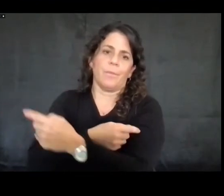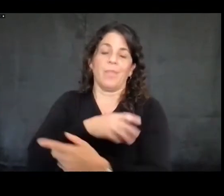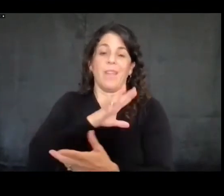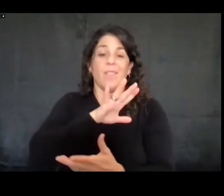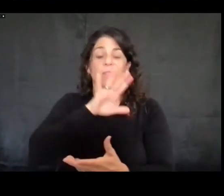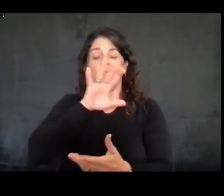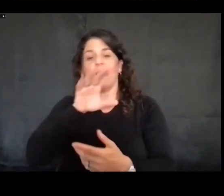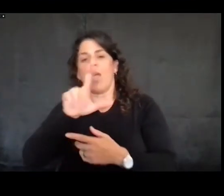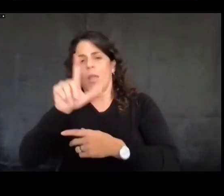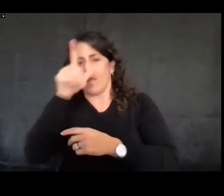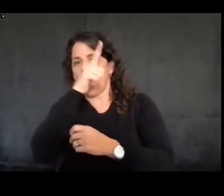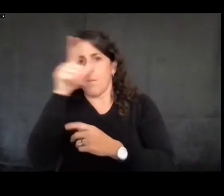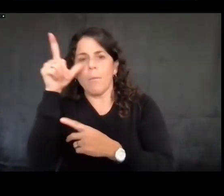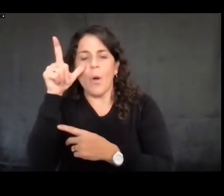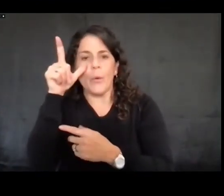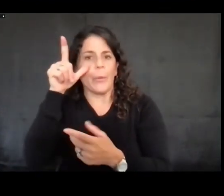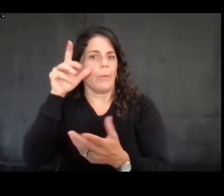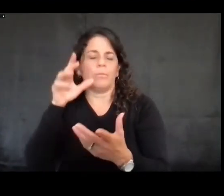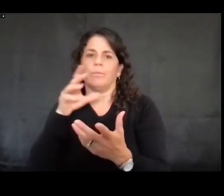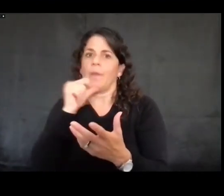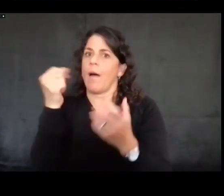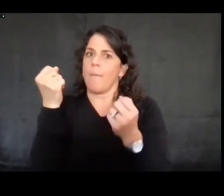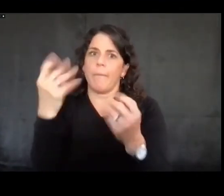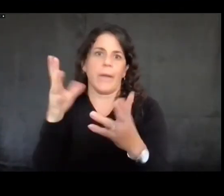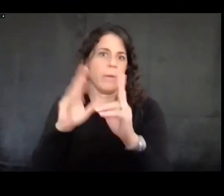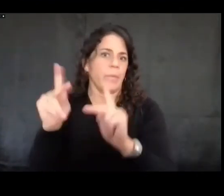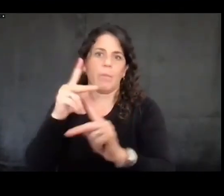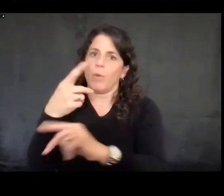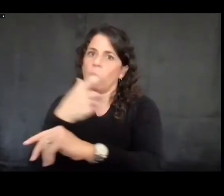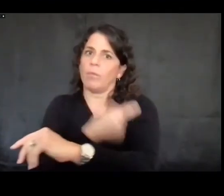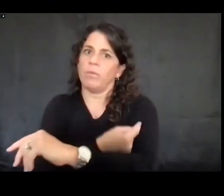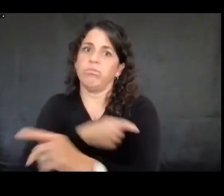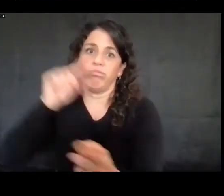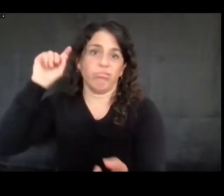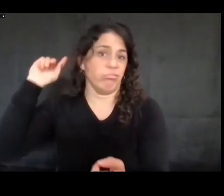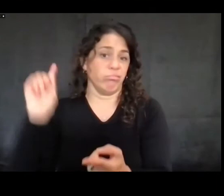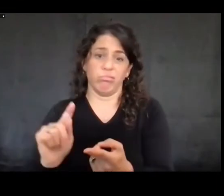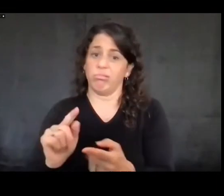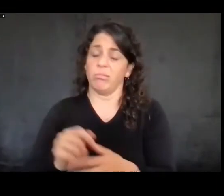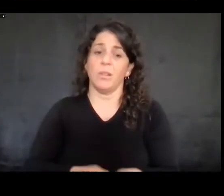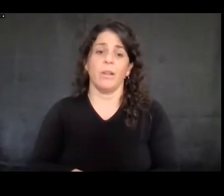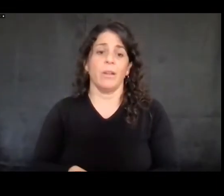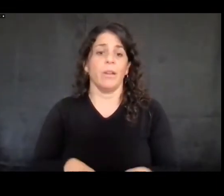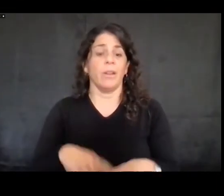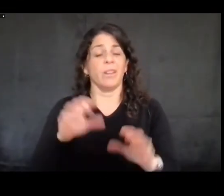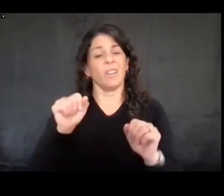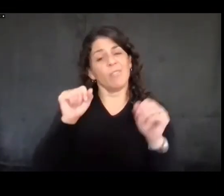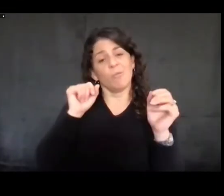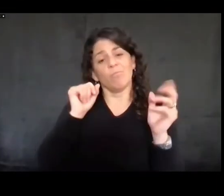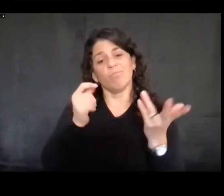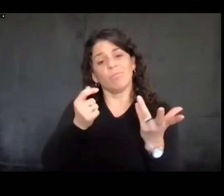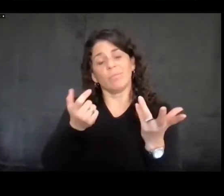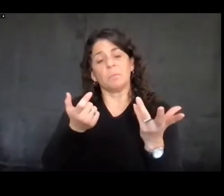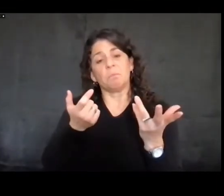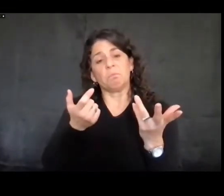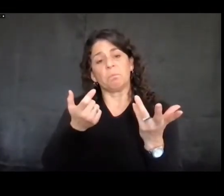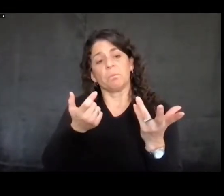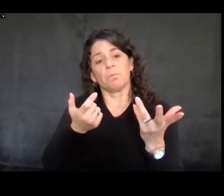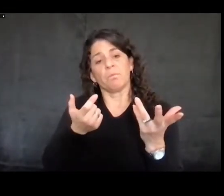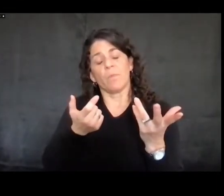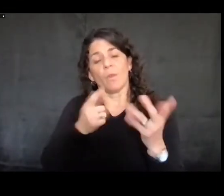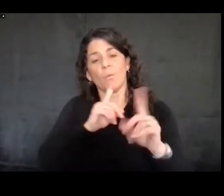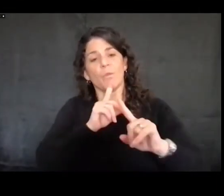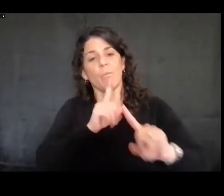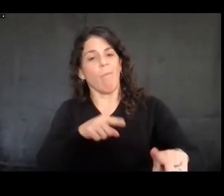y en lo necesario es mucho menor todavía pueden hablar la razón es porque sois ocurre